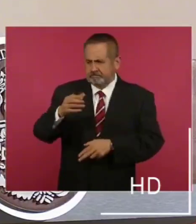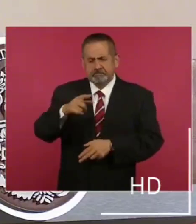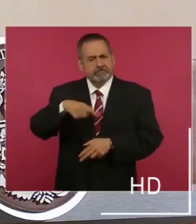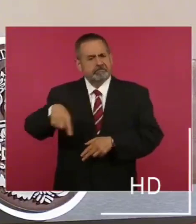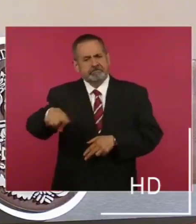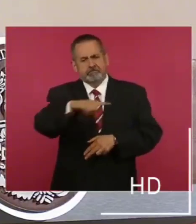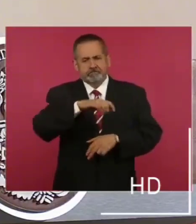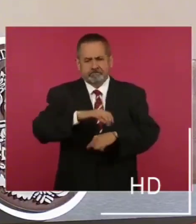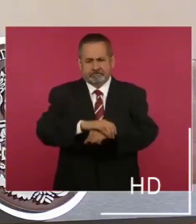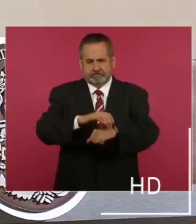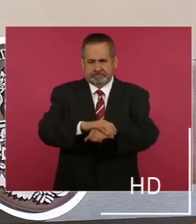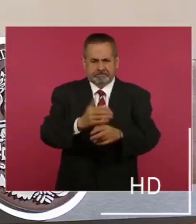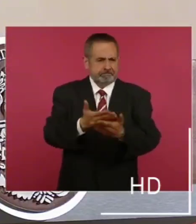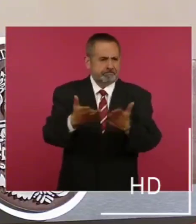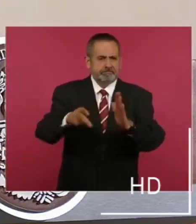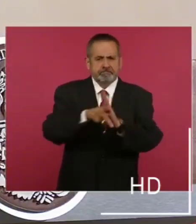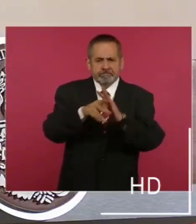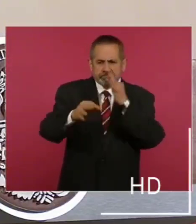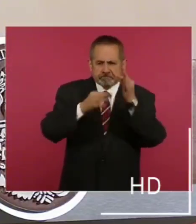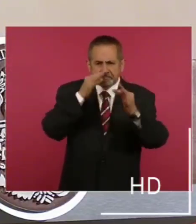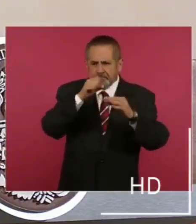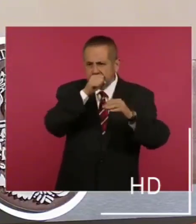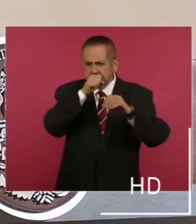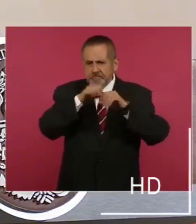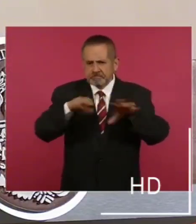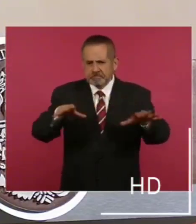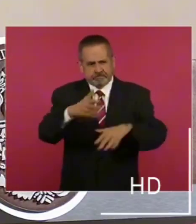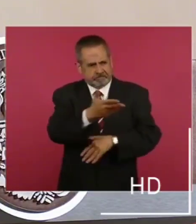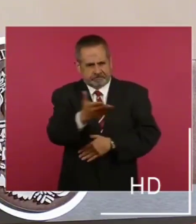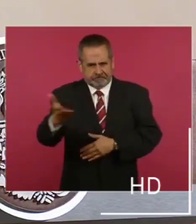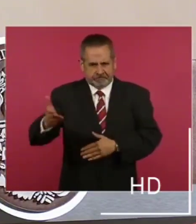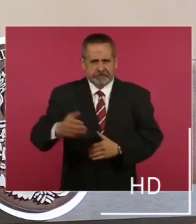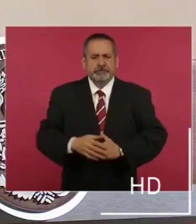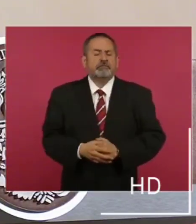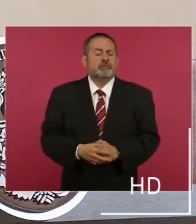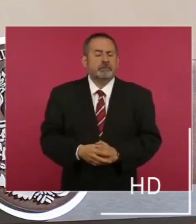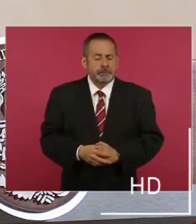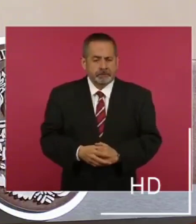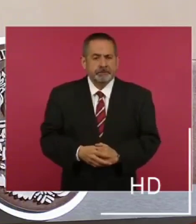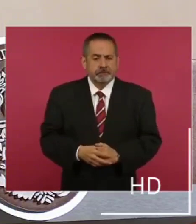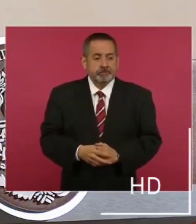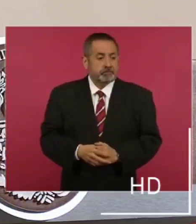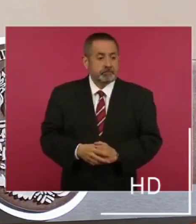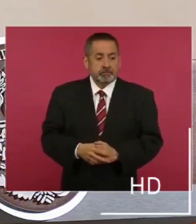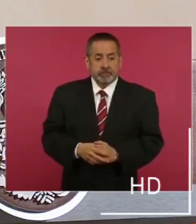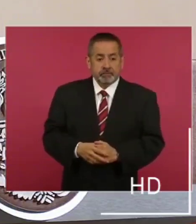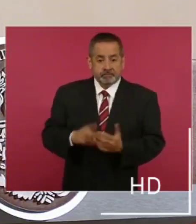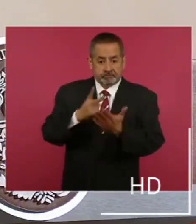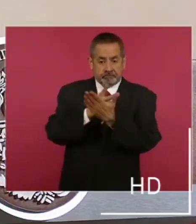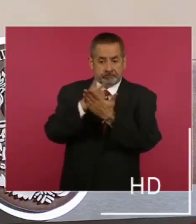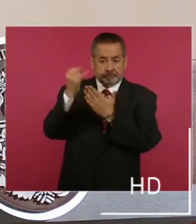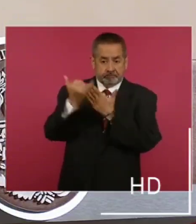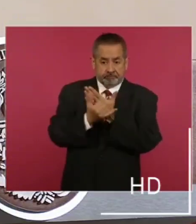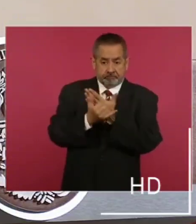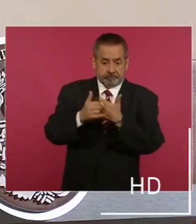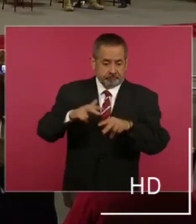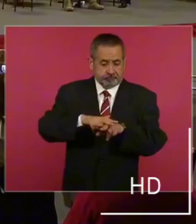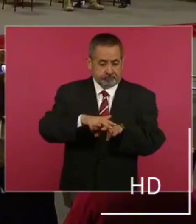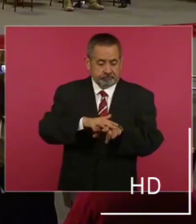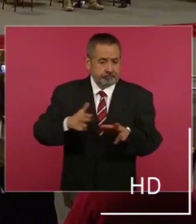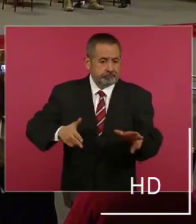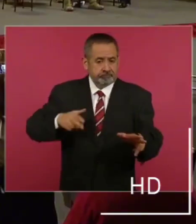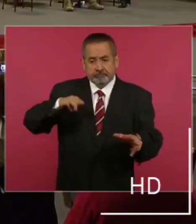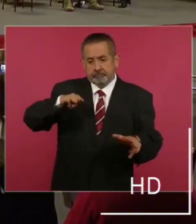de los medios de comunicación. El proyecto del Tren Maya, como ustedes, no es simplemente un